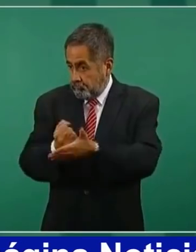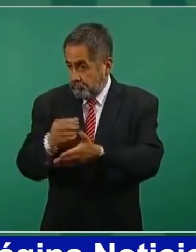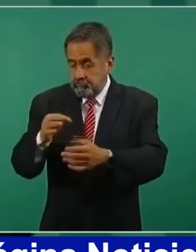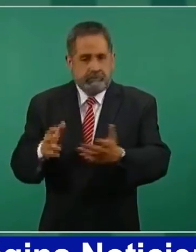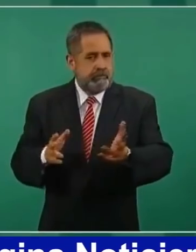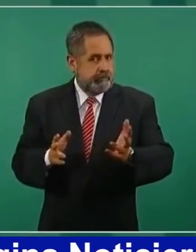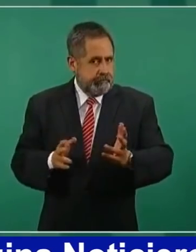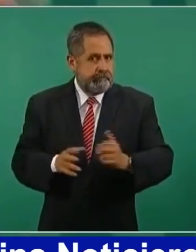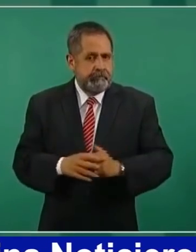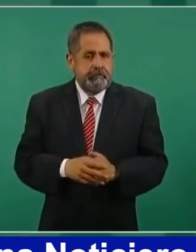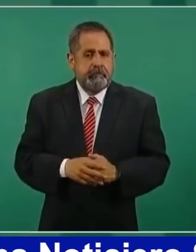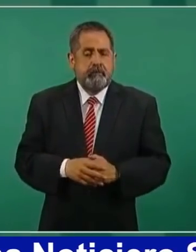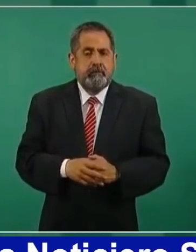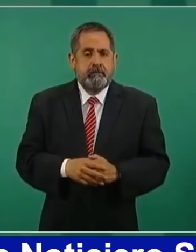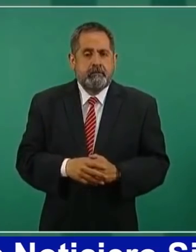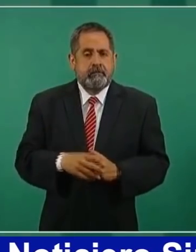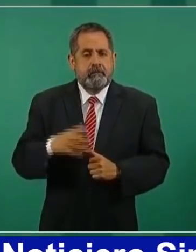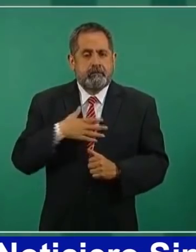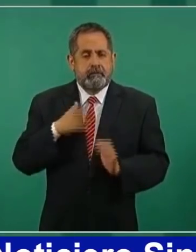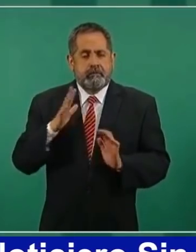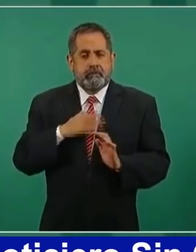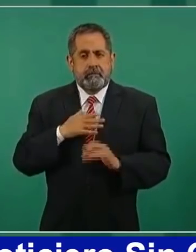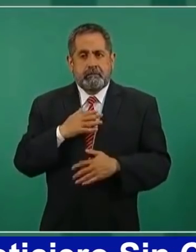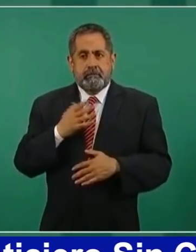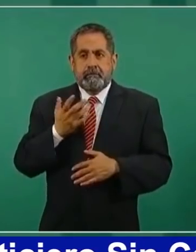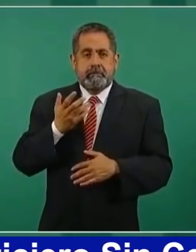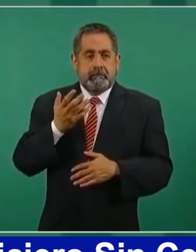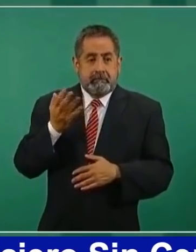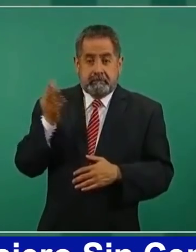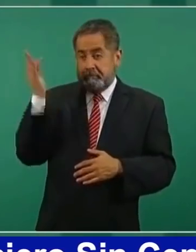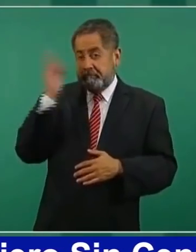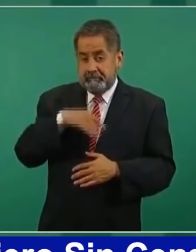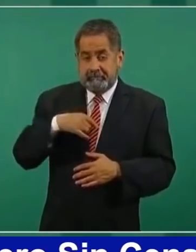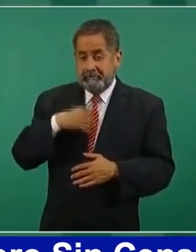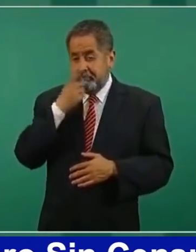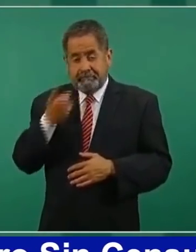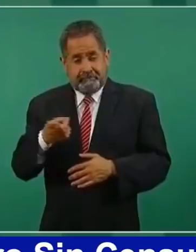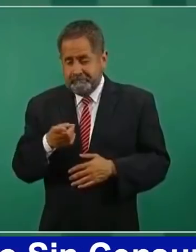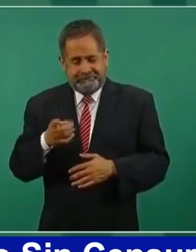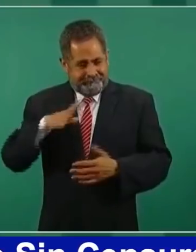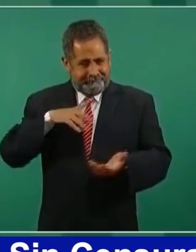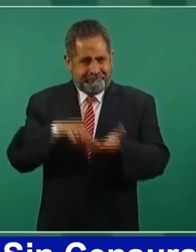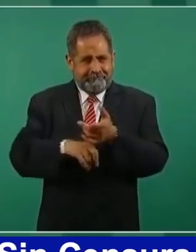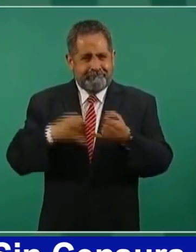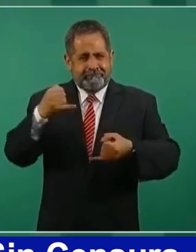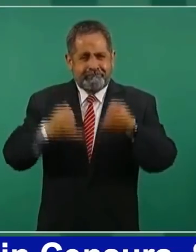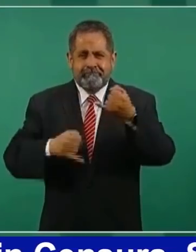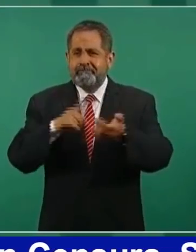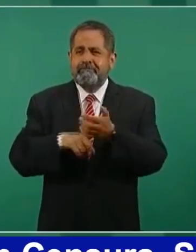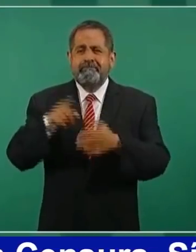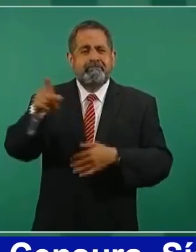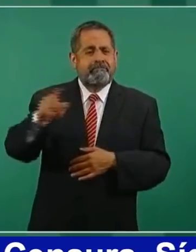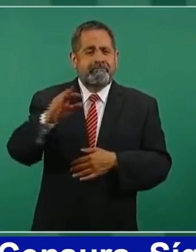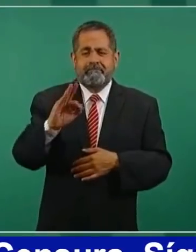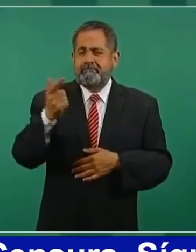Y no estoy levantando ningún falso. Hay un juicio en la Fiscalía.